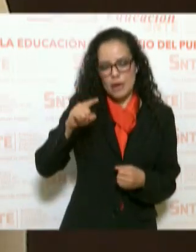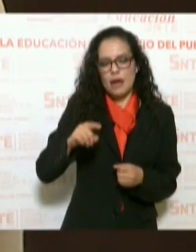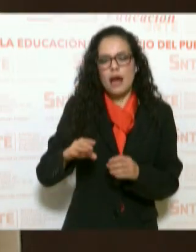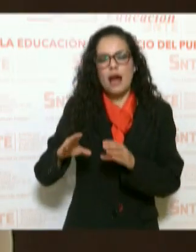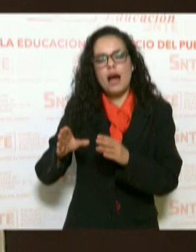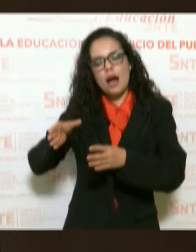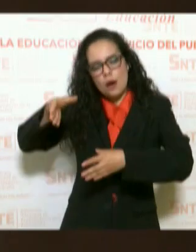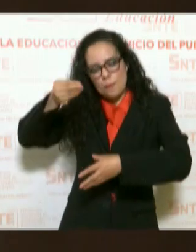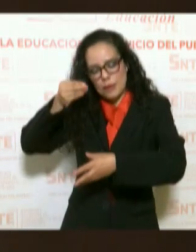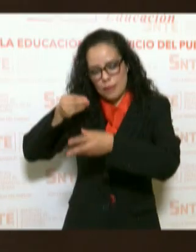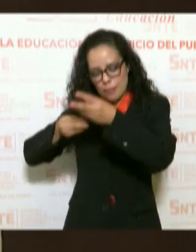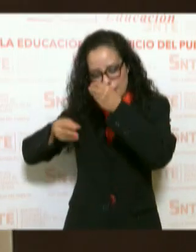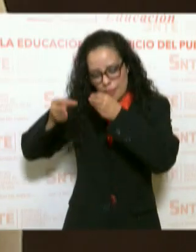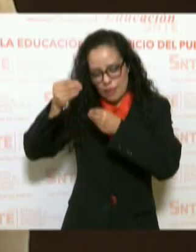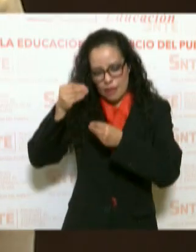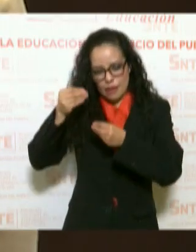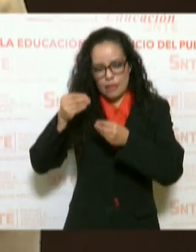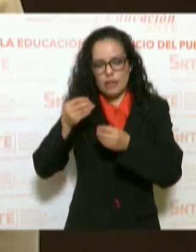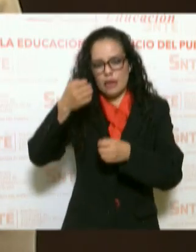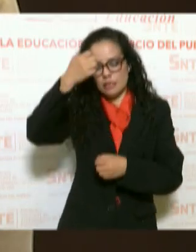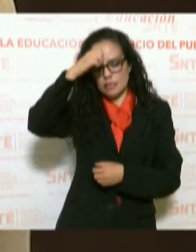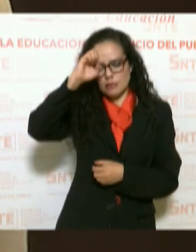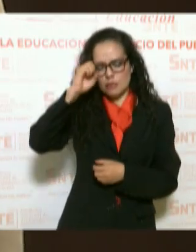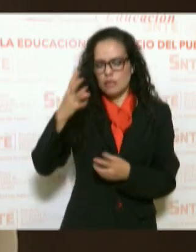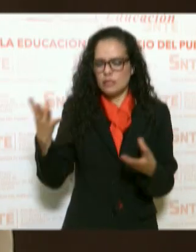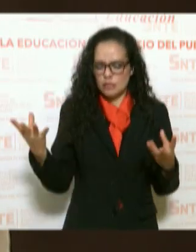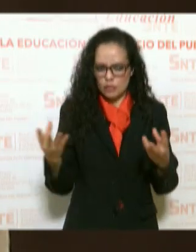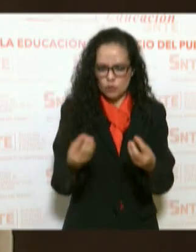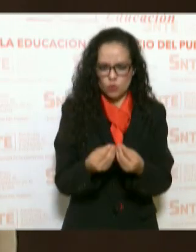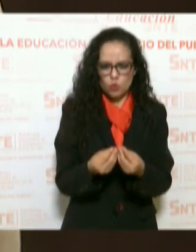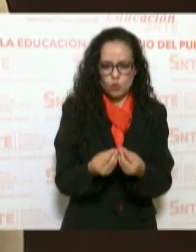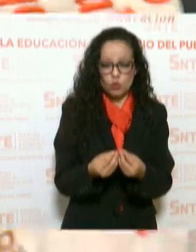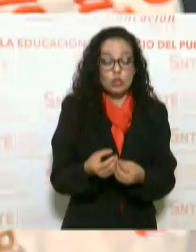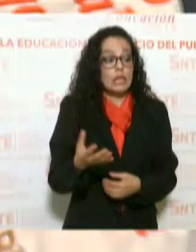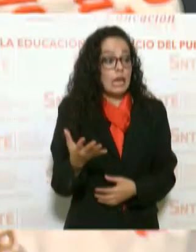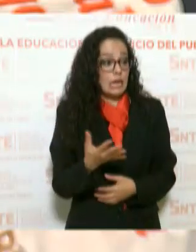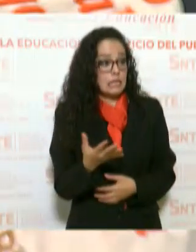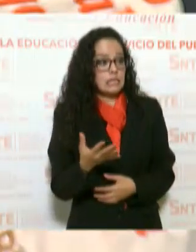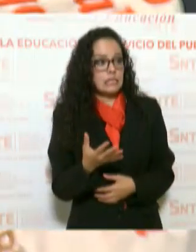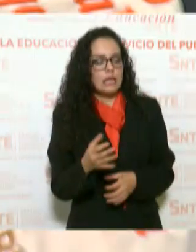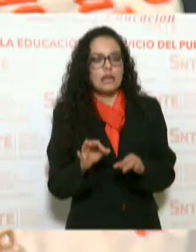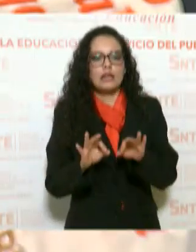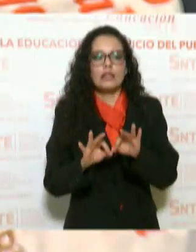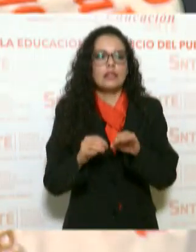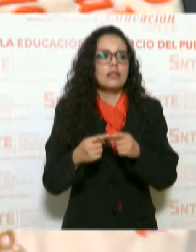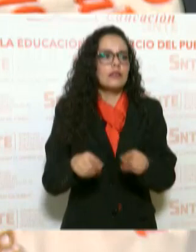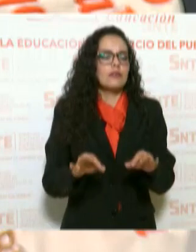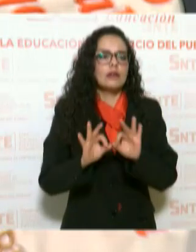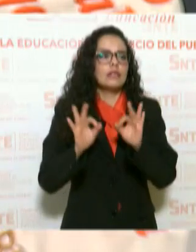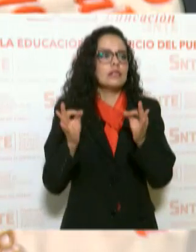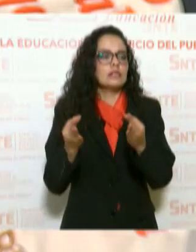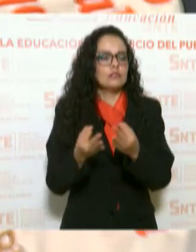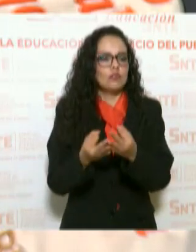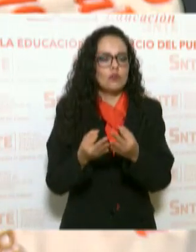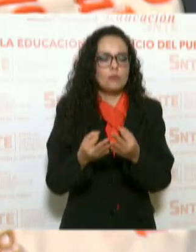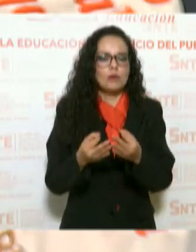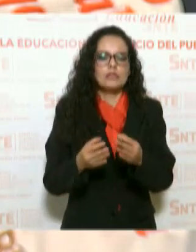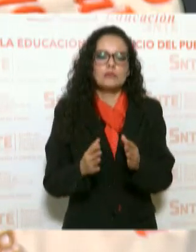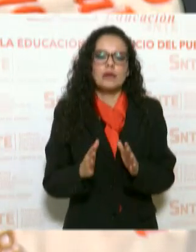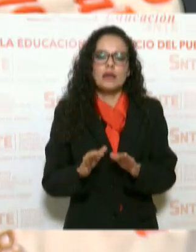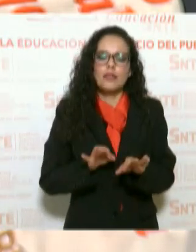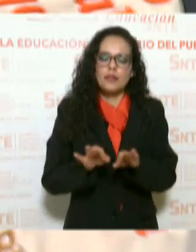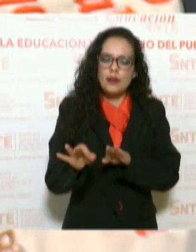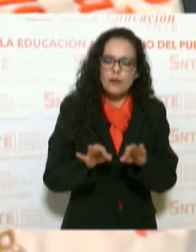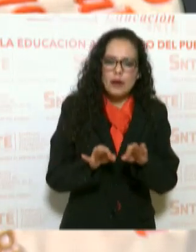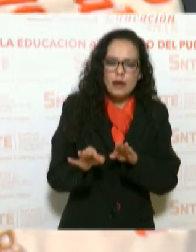experiencias mutuas y hacer estrategias juntos sobre cómo podemos construir el poder sindical a nivel